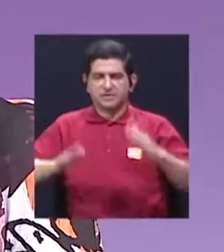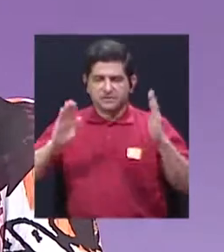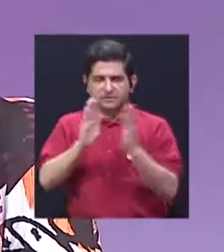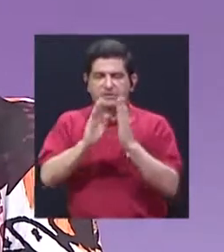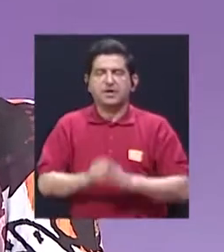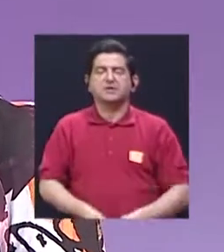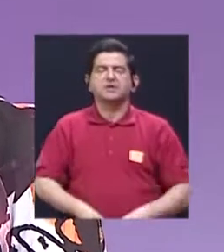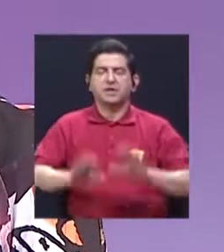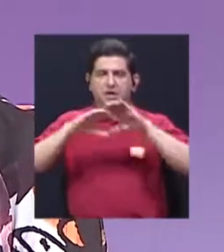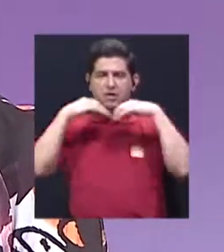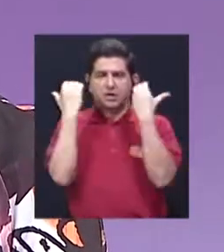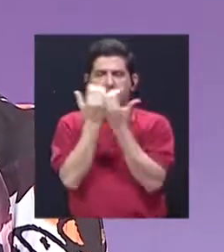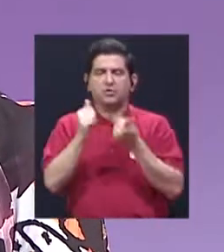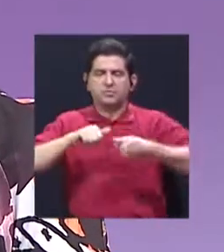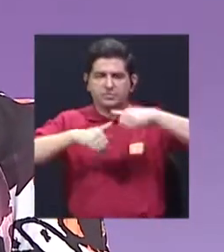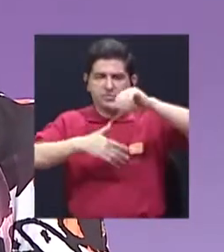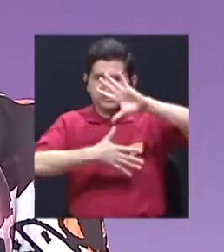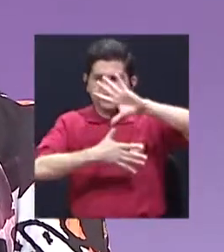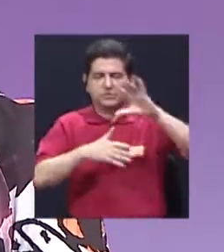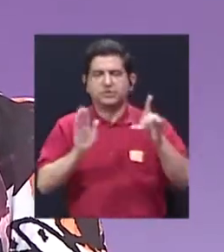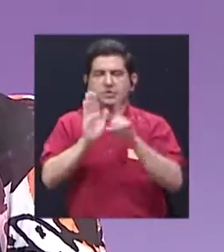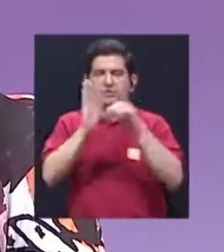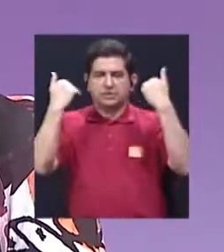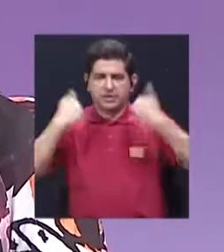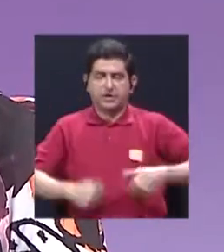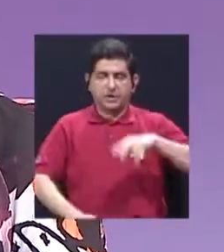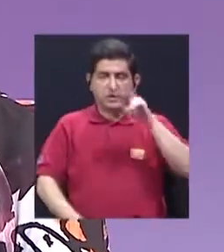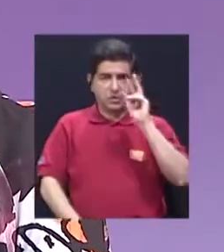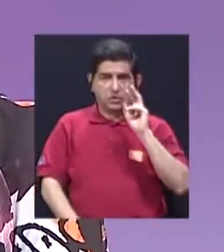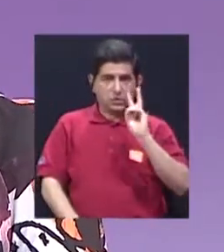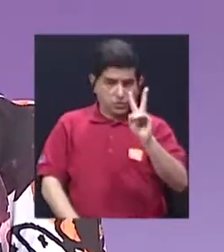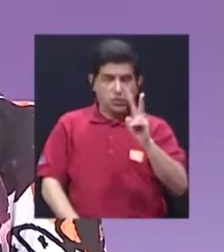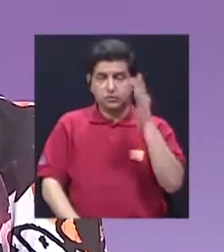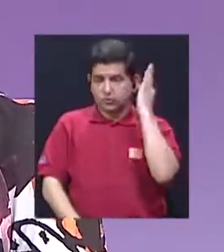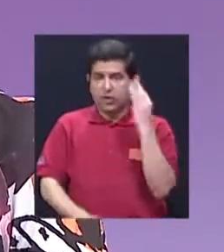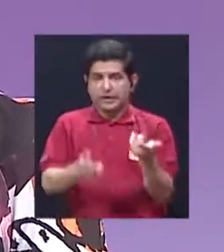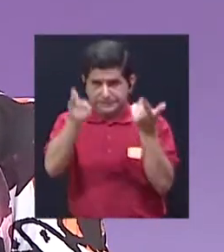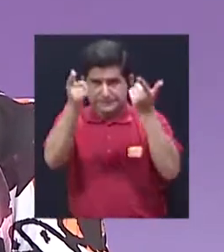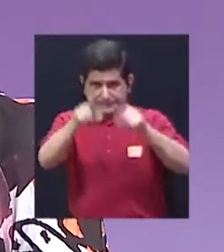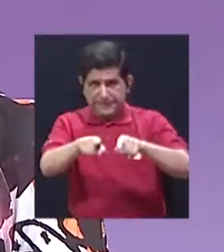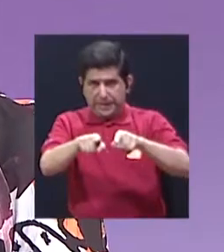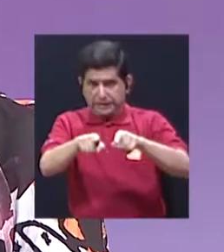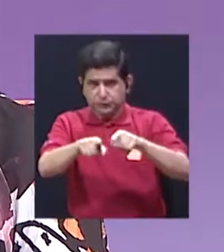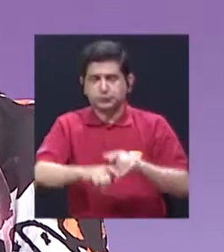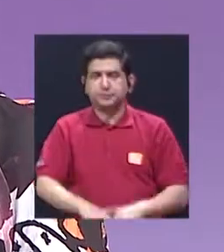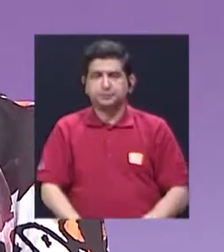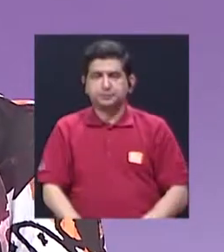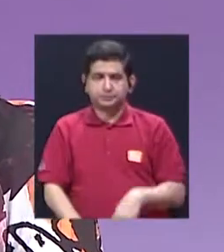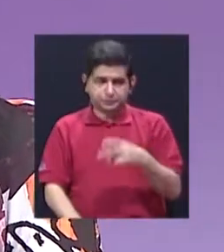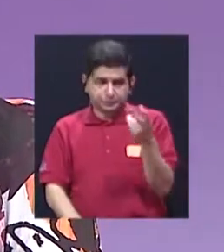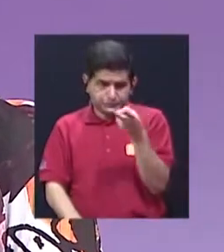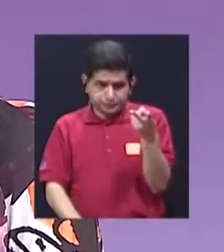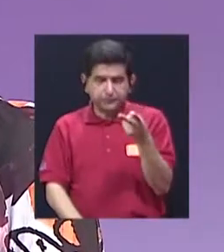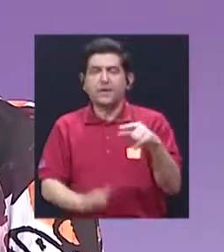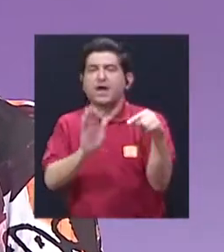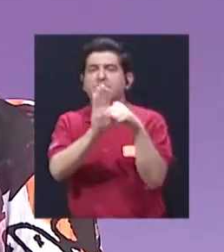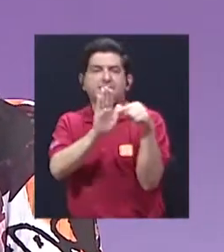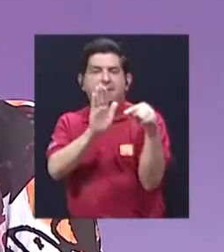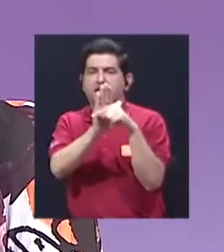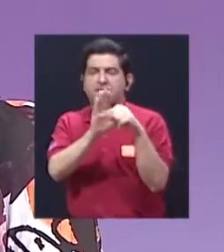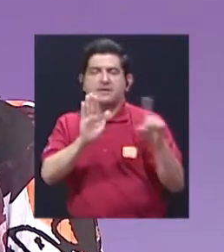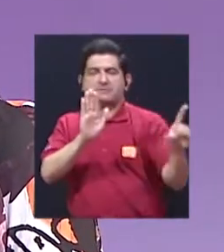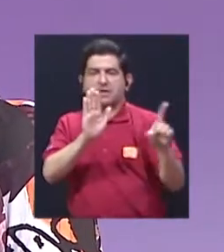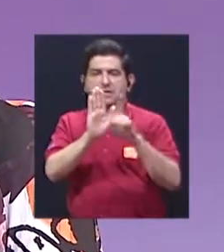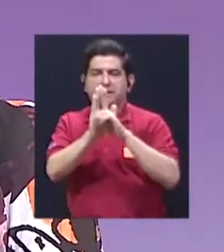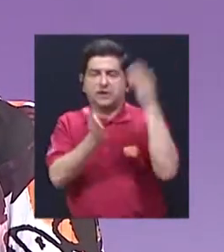Interamericana de Derechos Humanos, por el caso de dos mujeres a quienes se les negó el